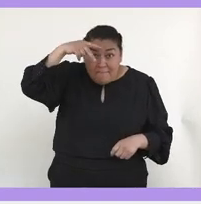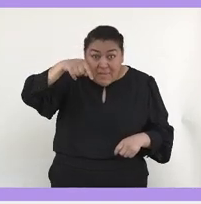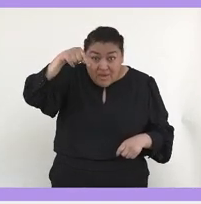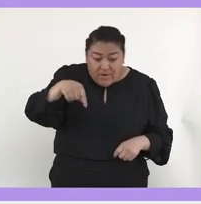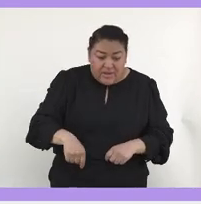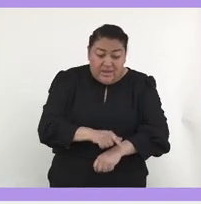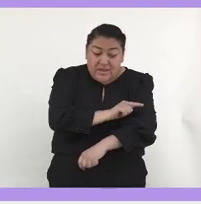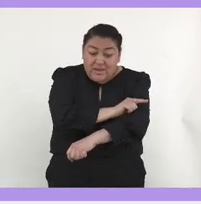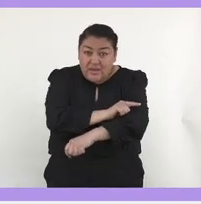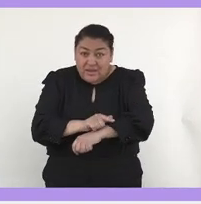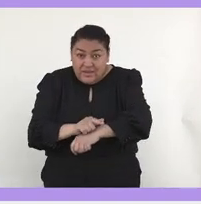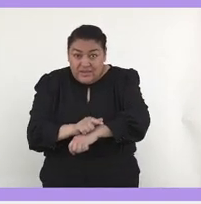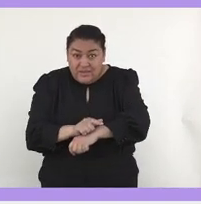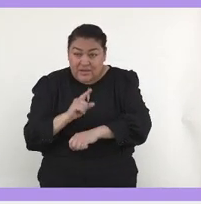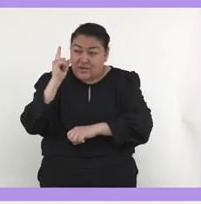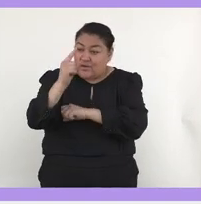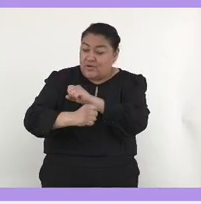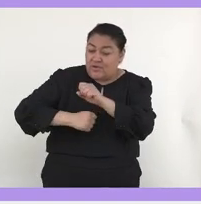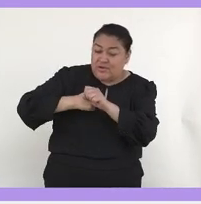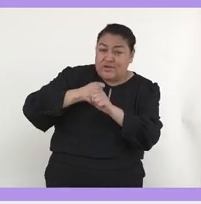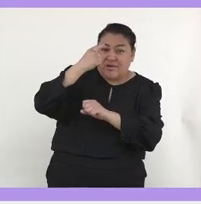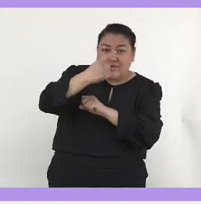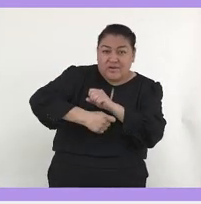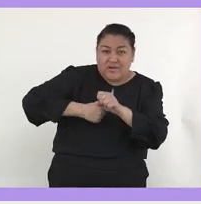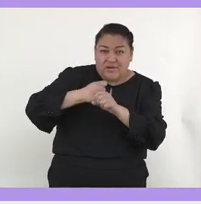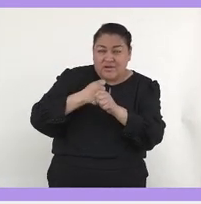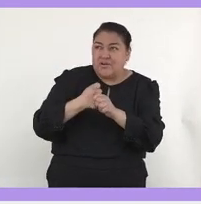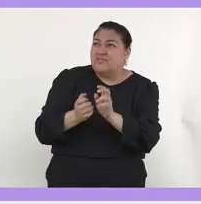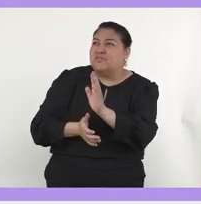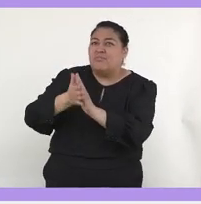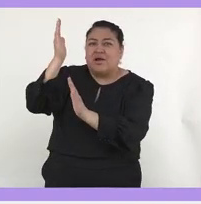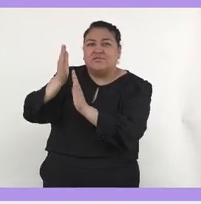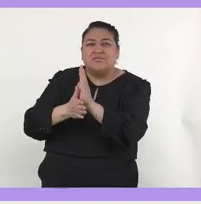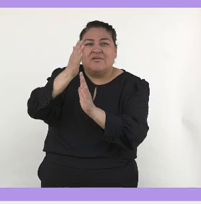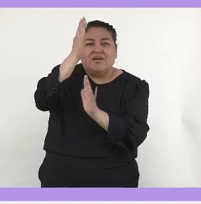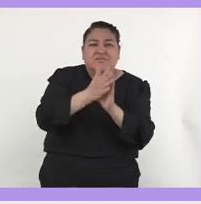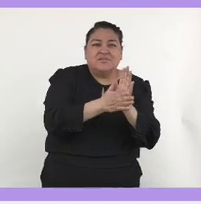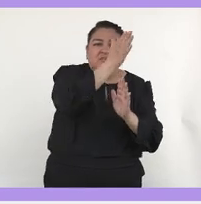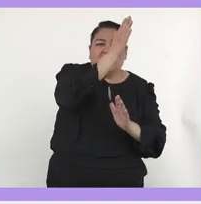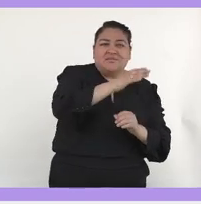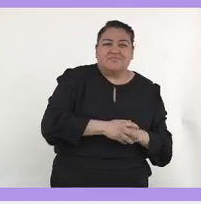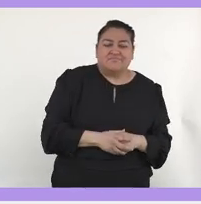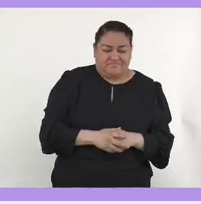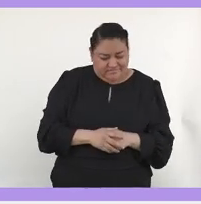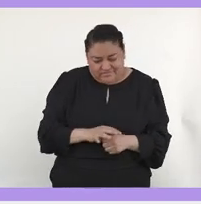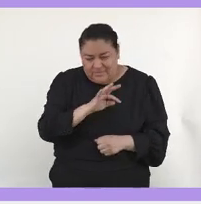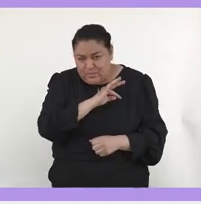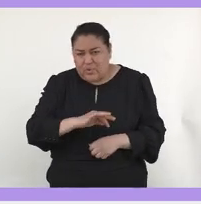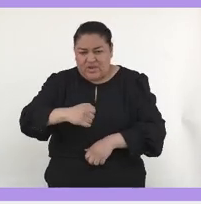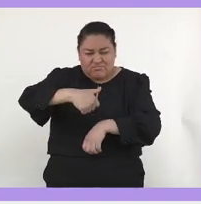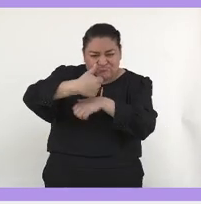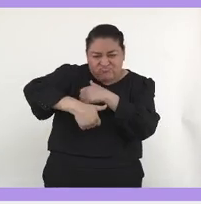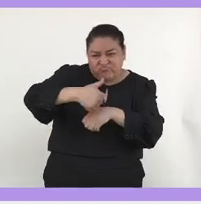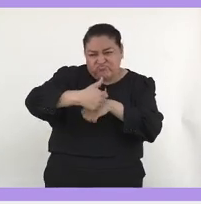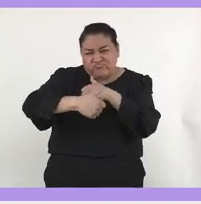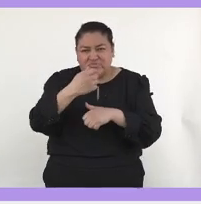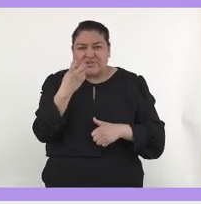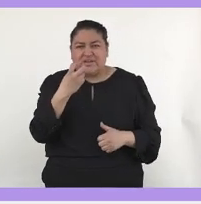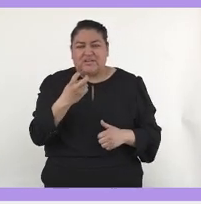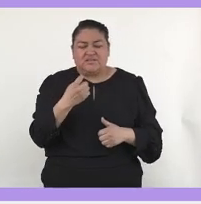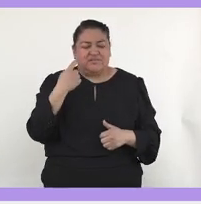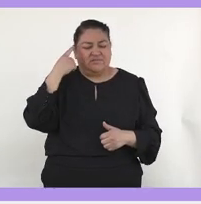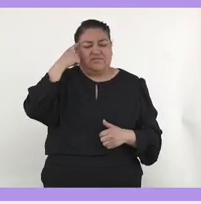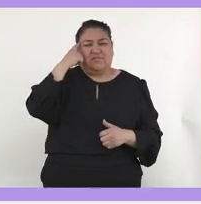temporada contemporada crece el nivel competitivo cada vez es mayor Entonces si a nosotros